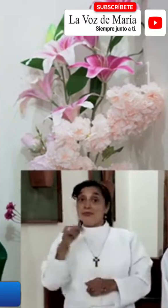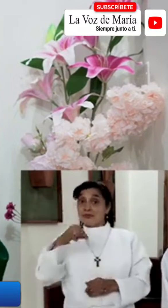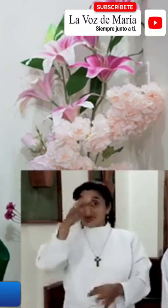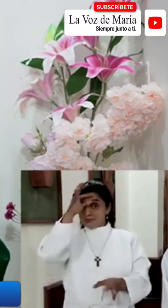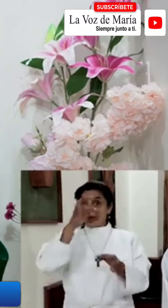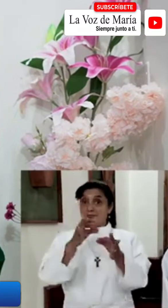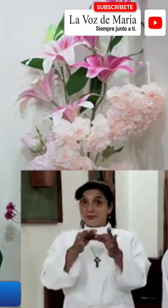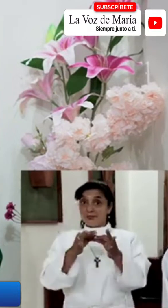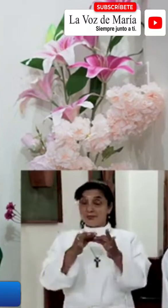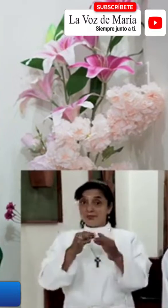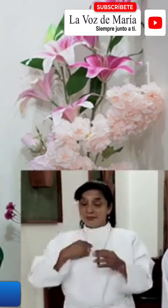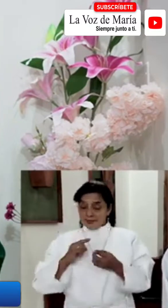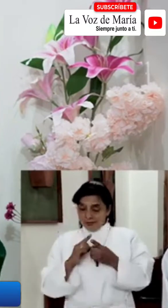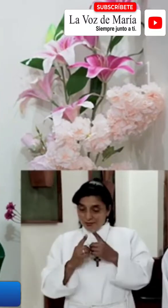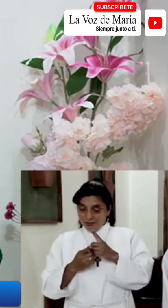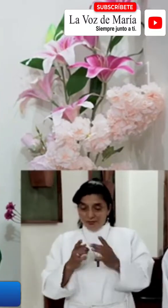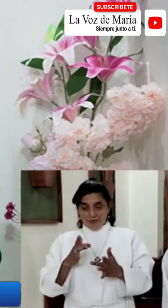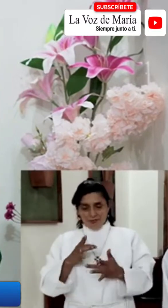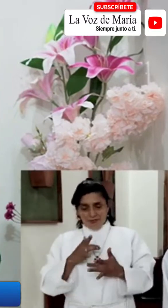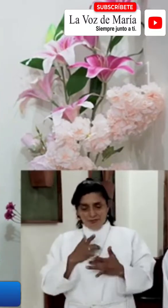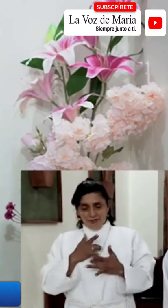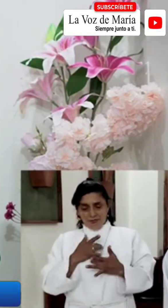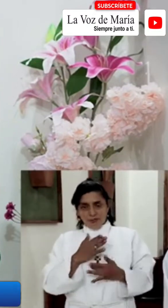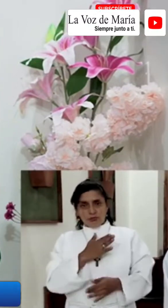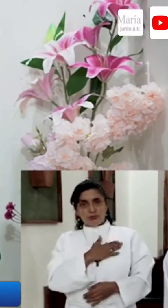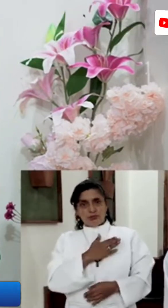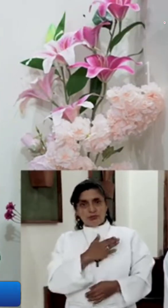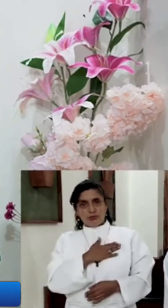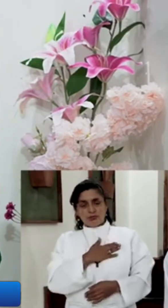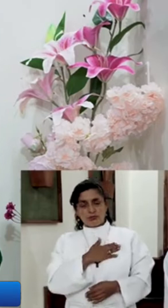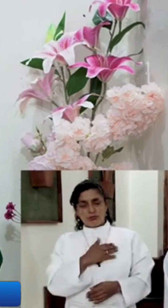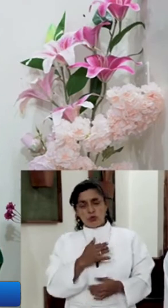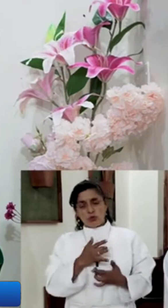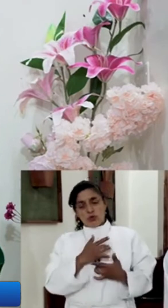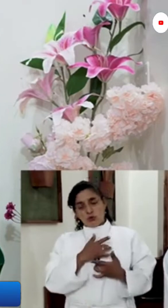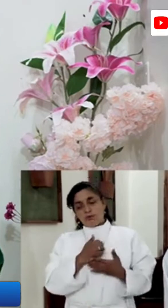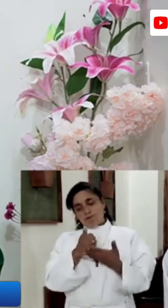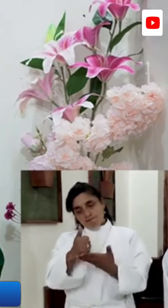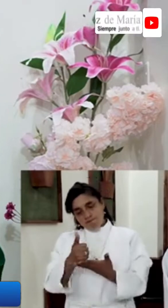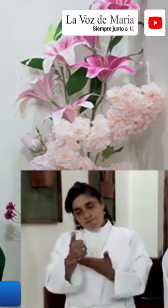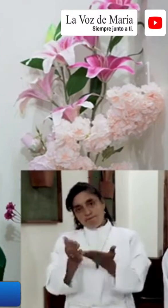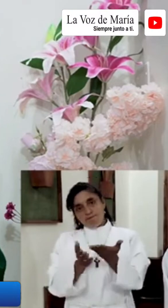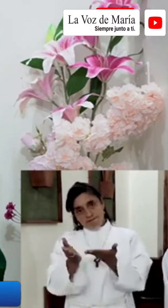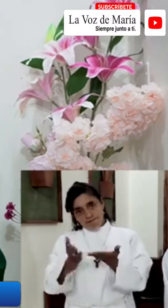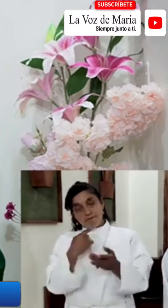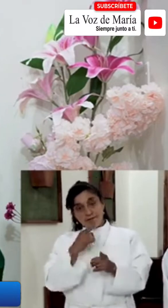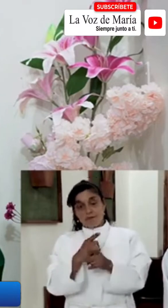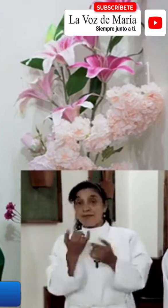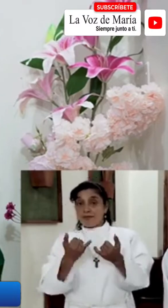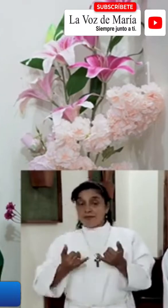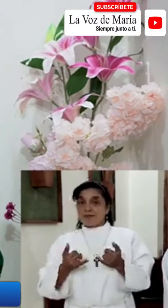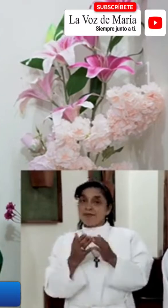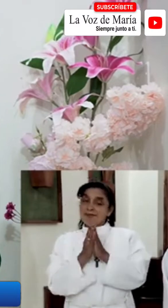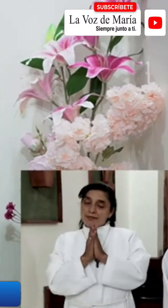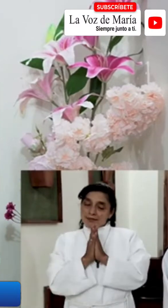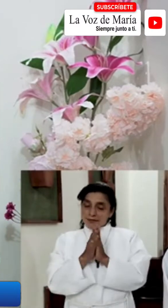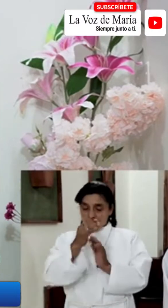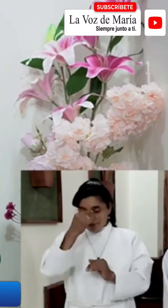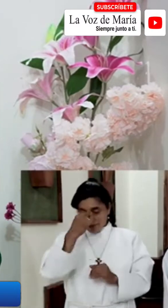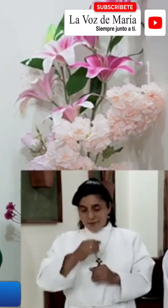fe que nos vuelve sensibles, con corazón compasivo. Por eso quisiera en este momento invitarles a